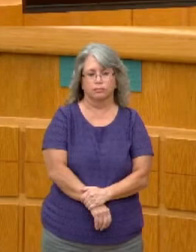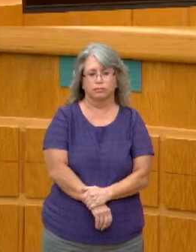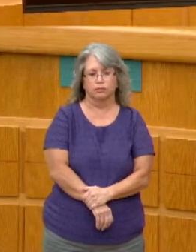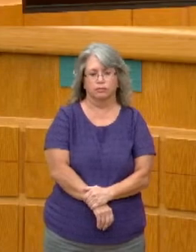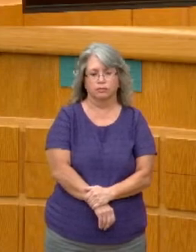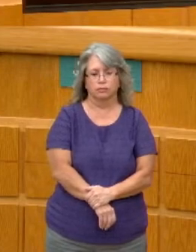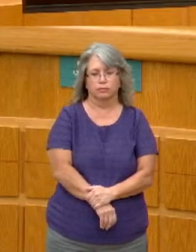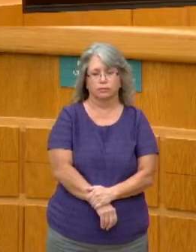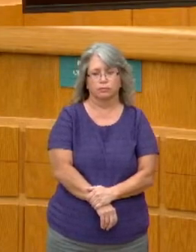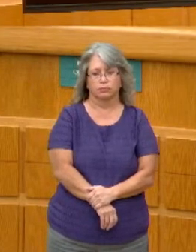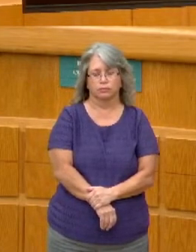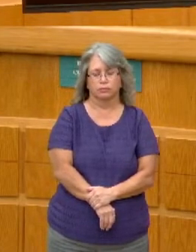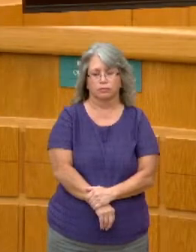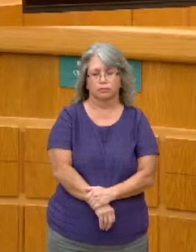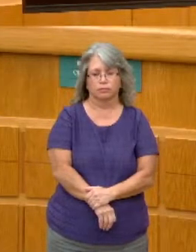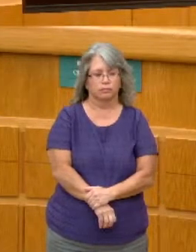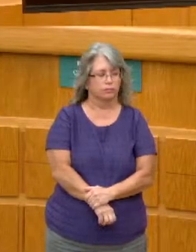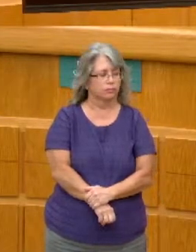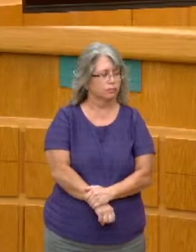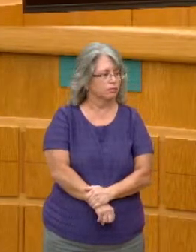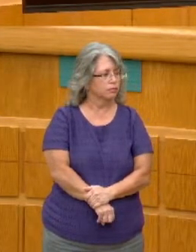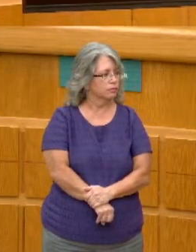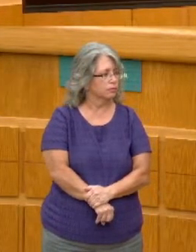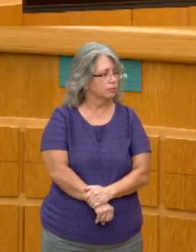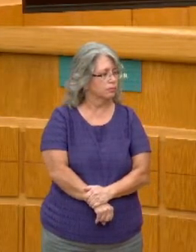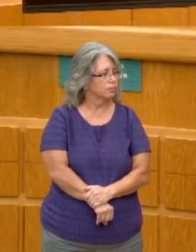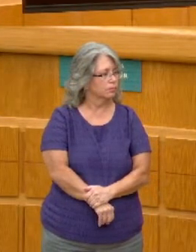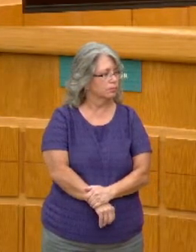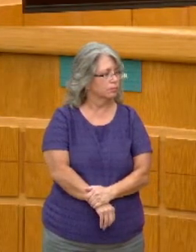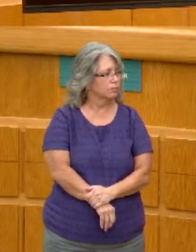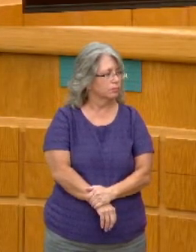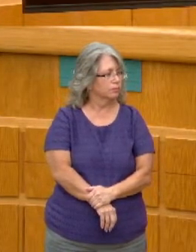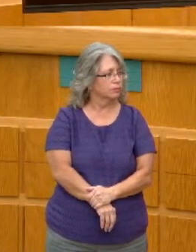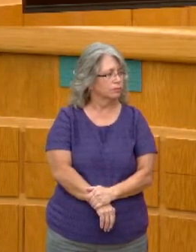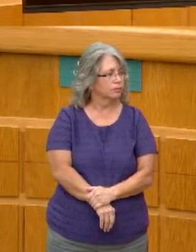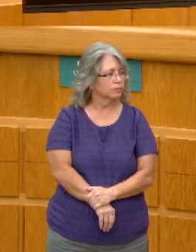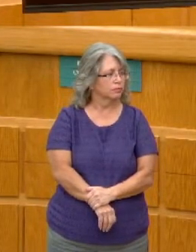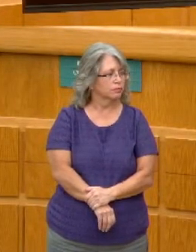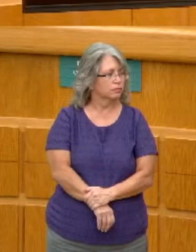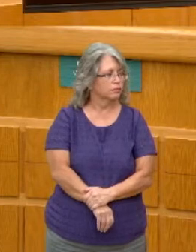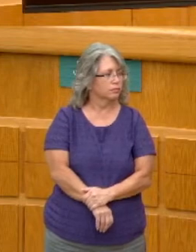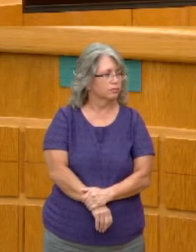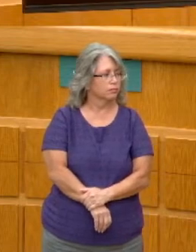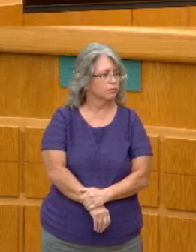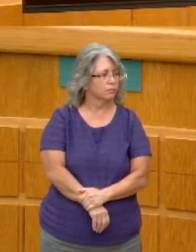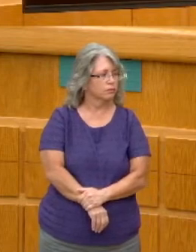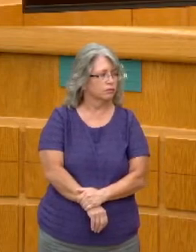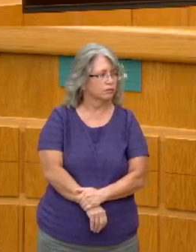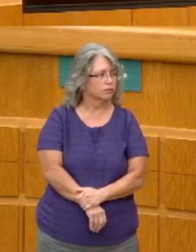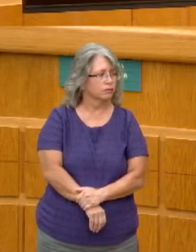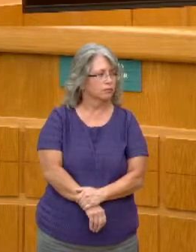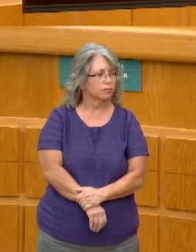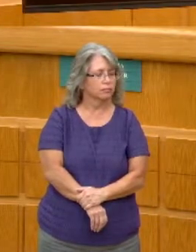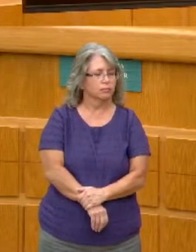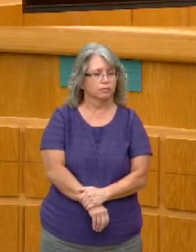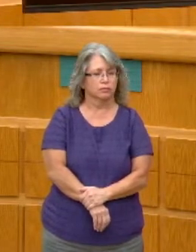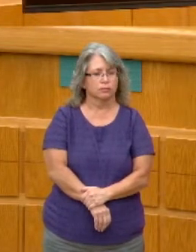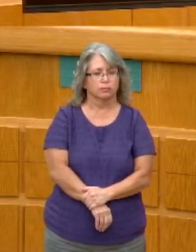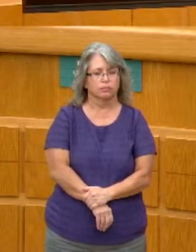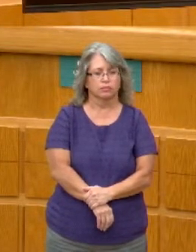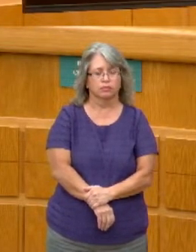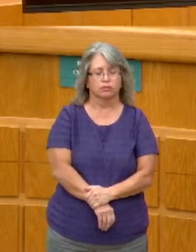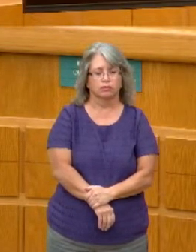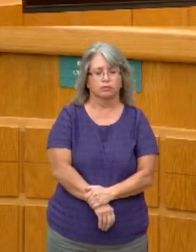que no han desarrollado una respuesta inmune suficiente a las 2 primeras dosis, mientras que una vacuna de refuerzo es para aquellas personas cuya